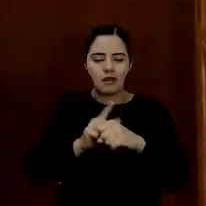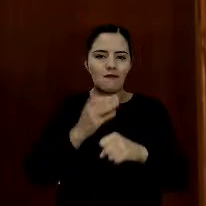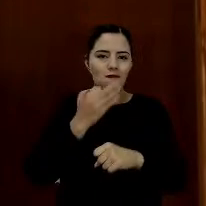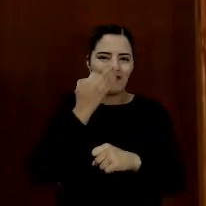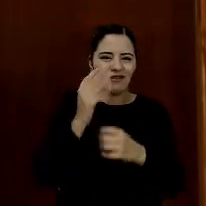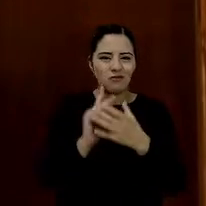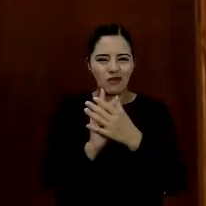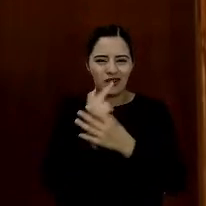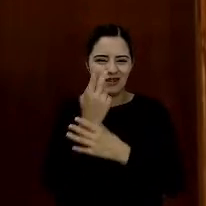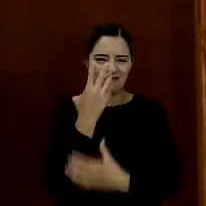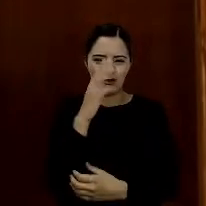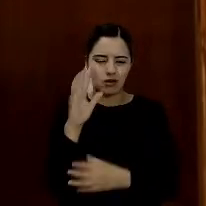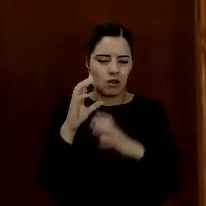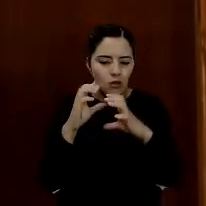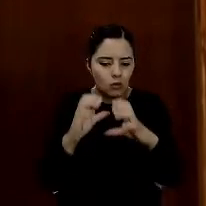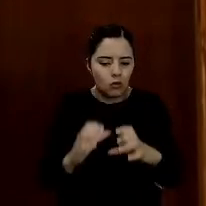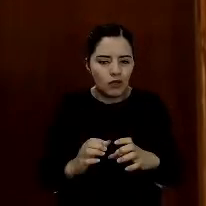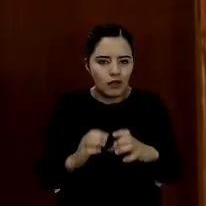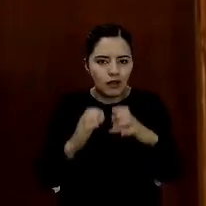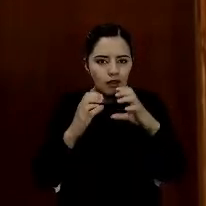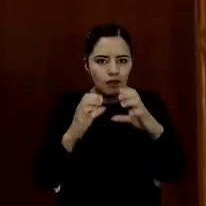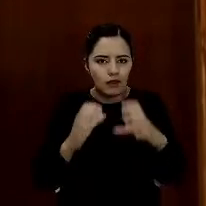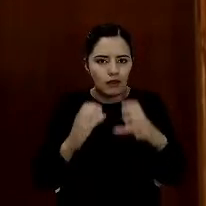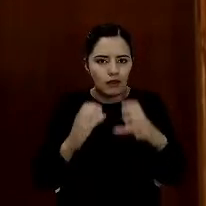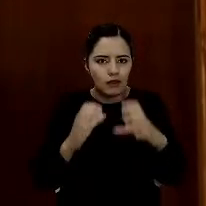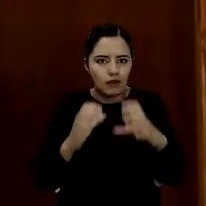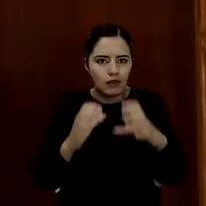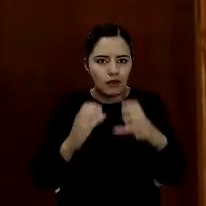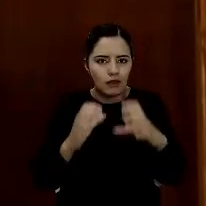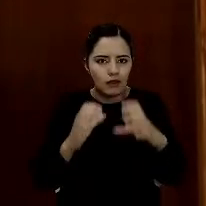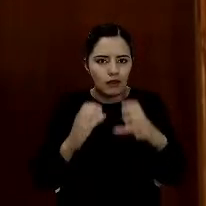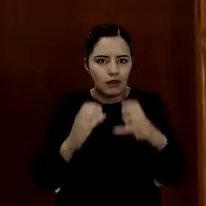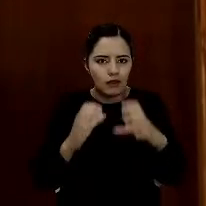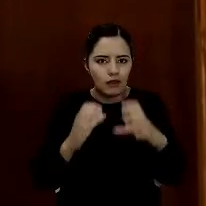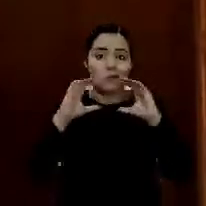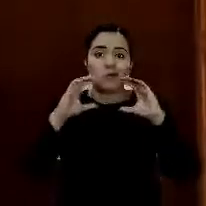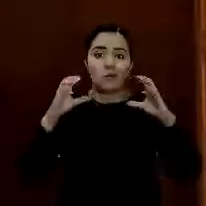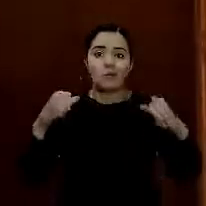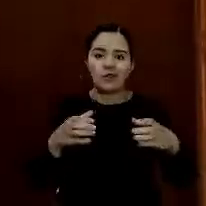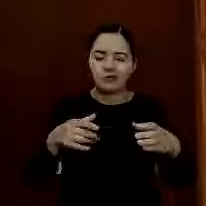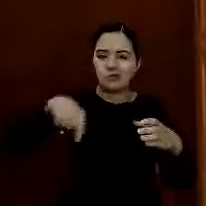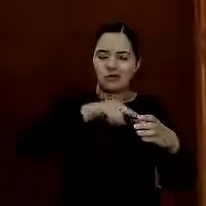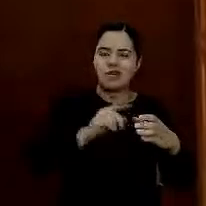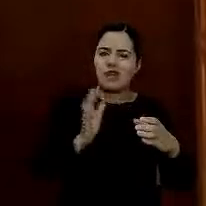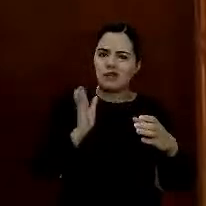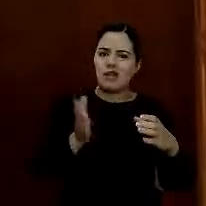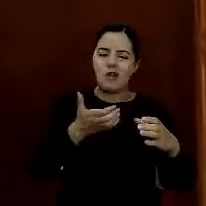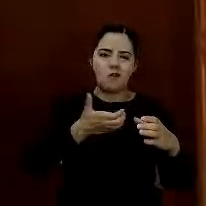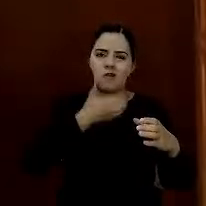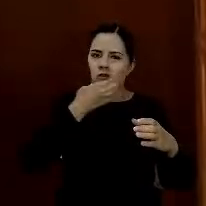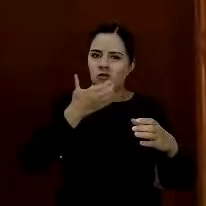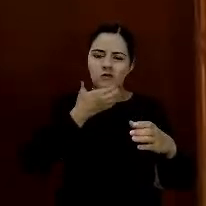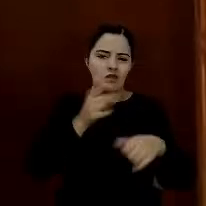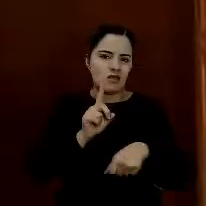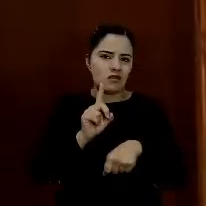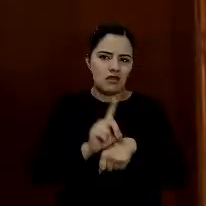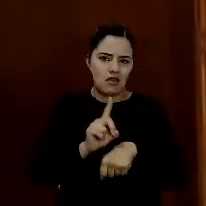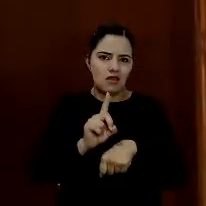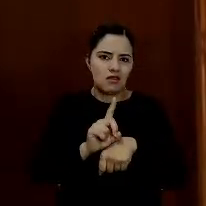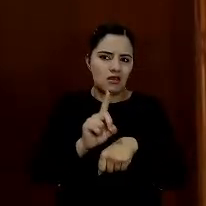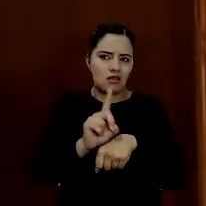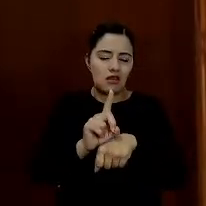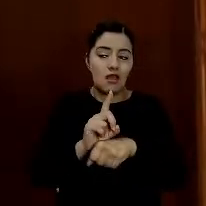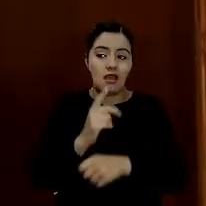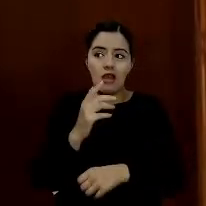que su mayoría tienen estas comunidades en su relación del día a día con la madre